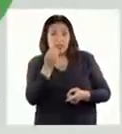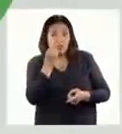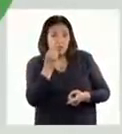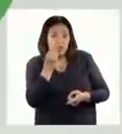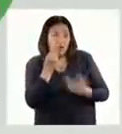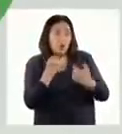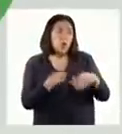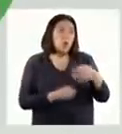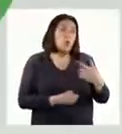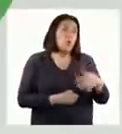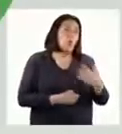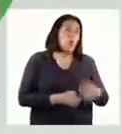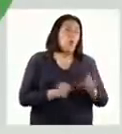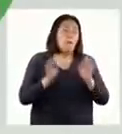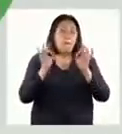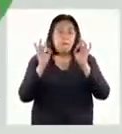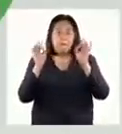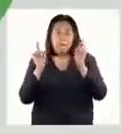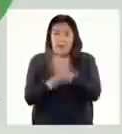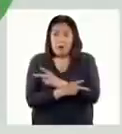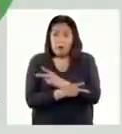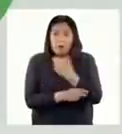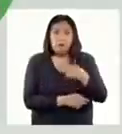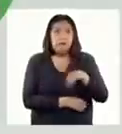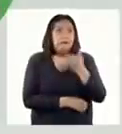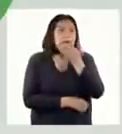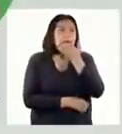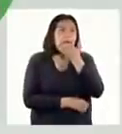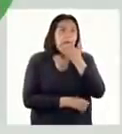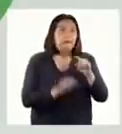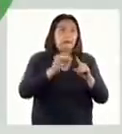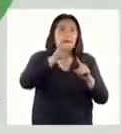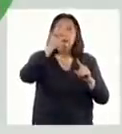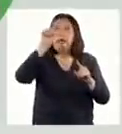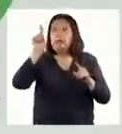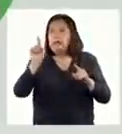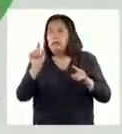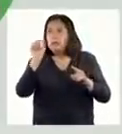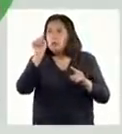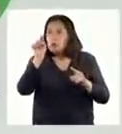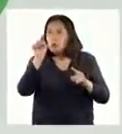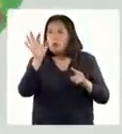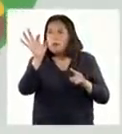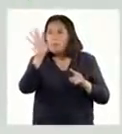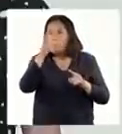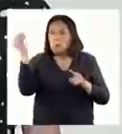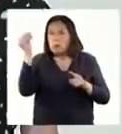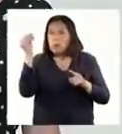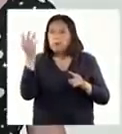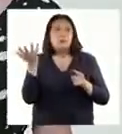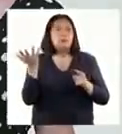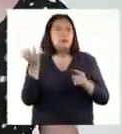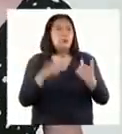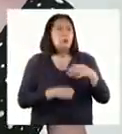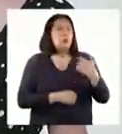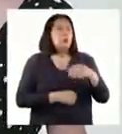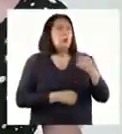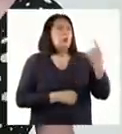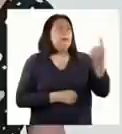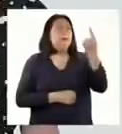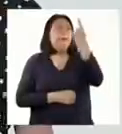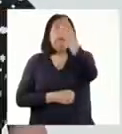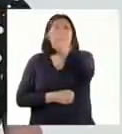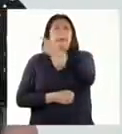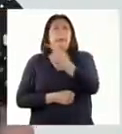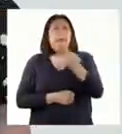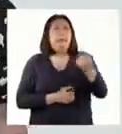O peor aún, ¿qué pasaría si parte de una cadena desaparece? Si cada ser vivo es como